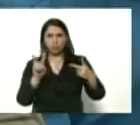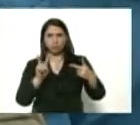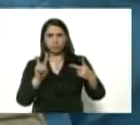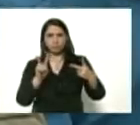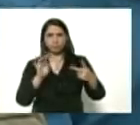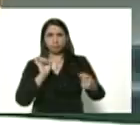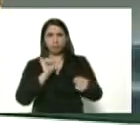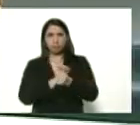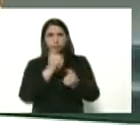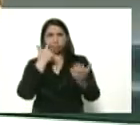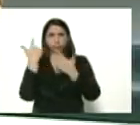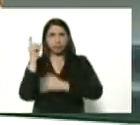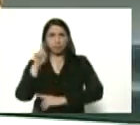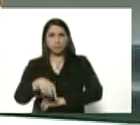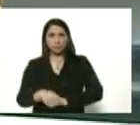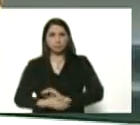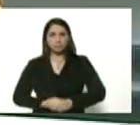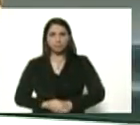Fueron capturados también